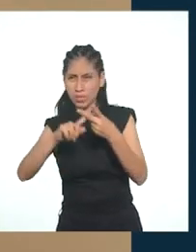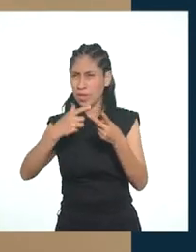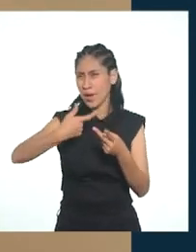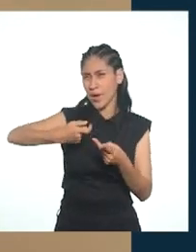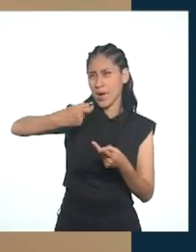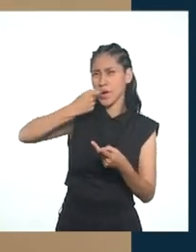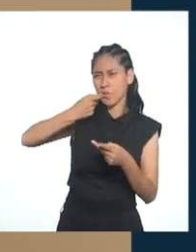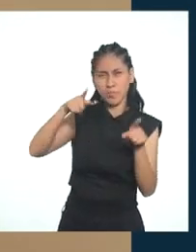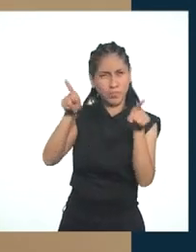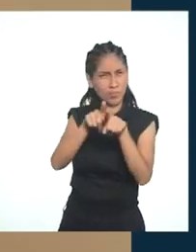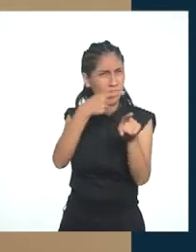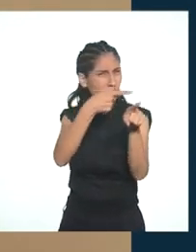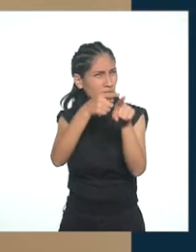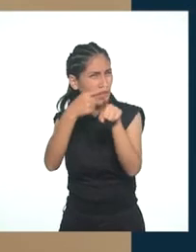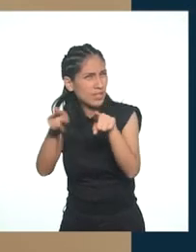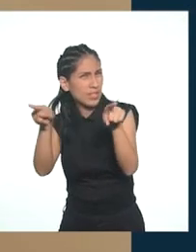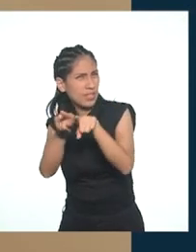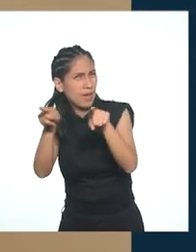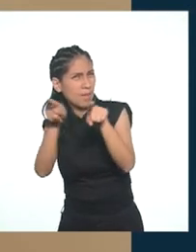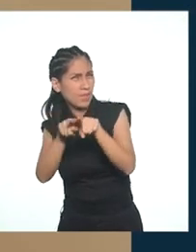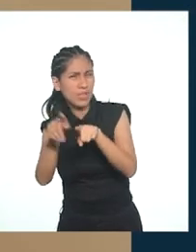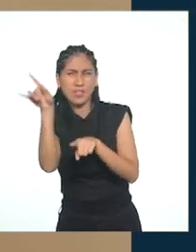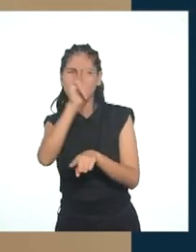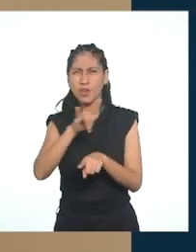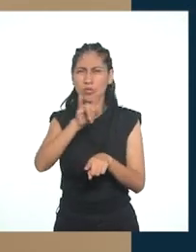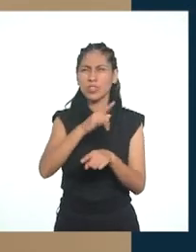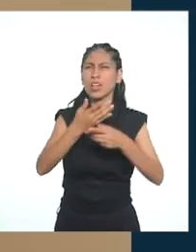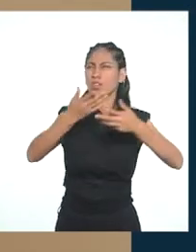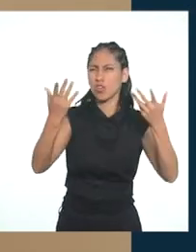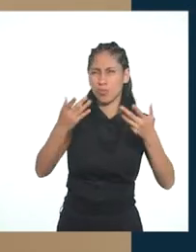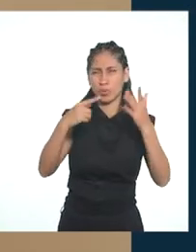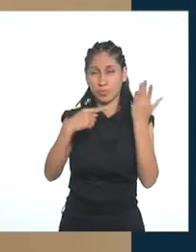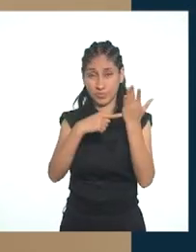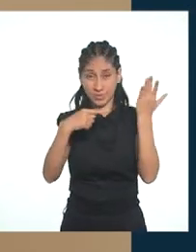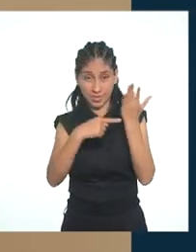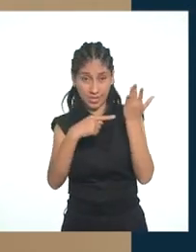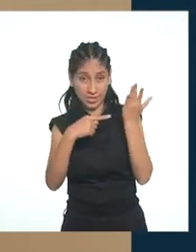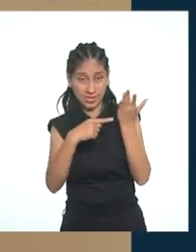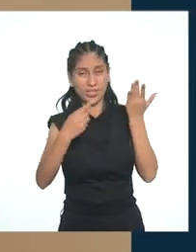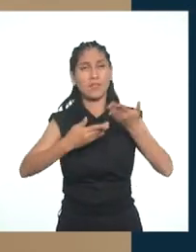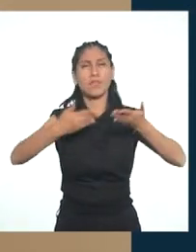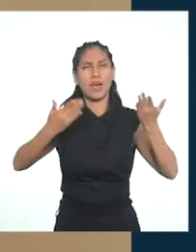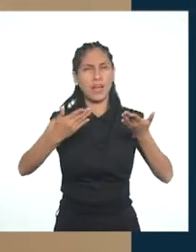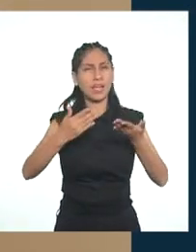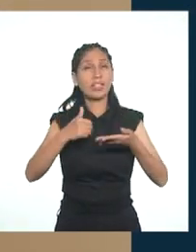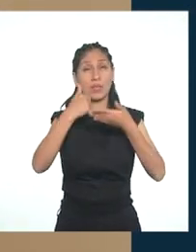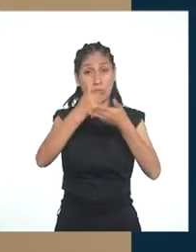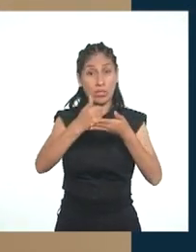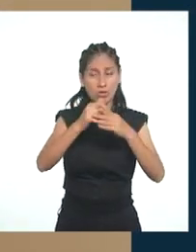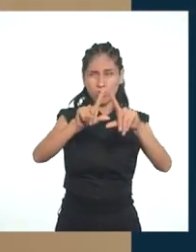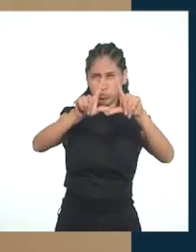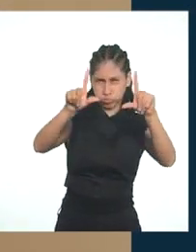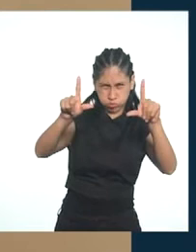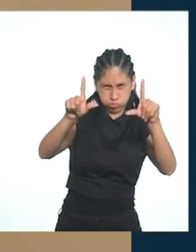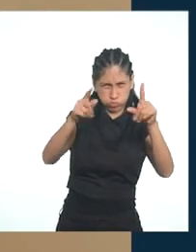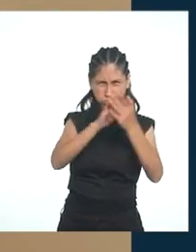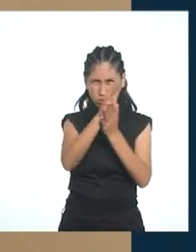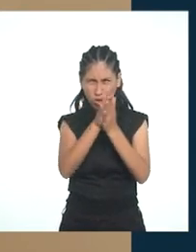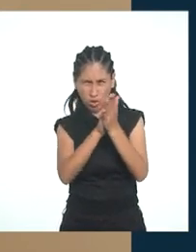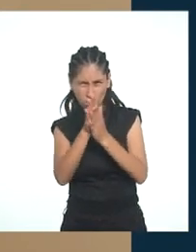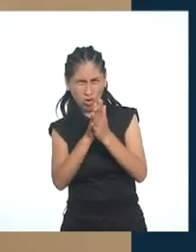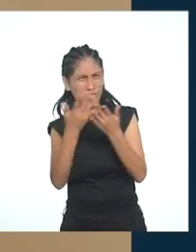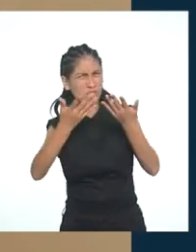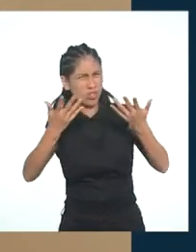otros. También se emplea técnicas biotecnológicas para llevar a cabo una amplia variedad